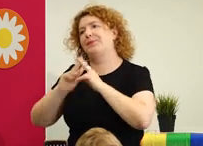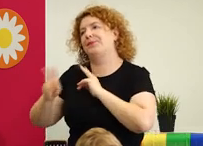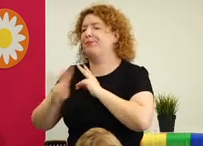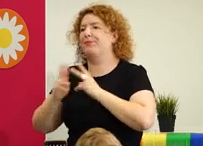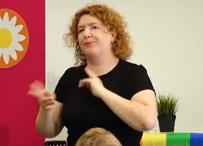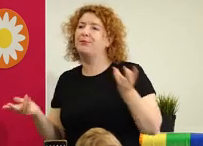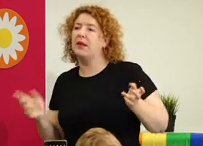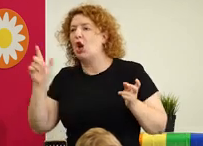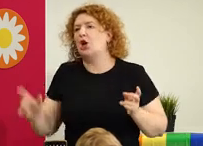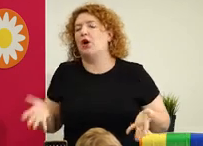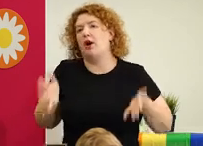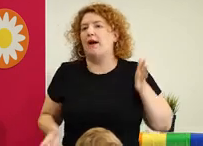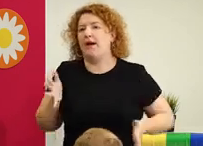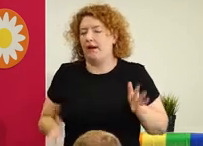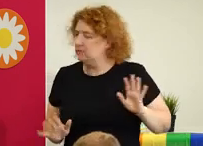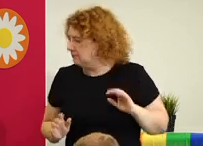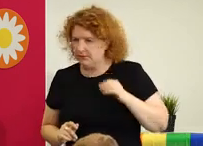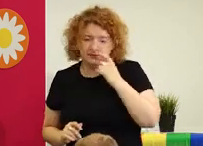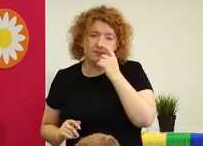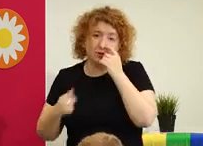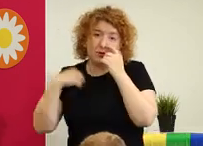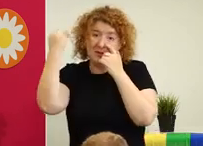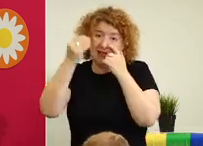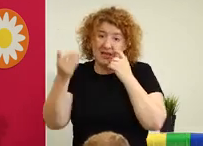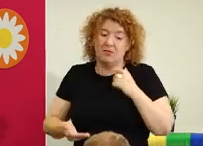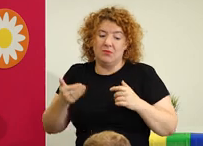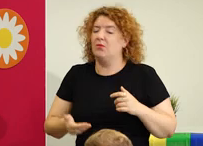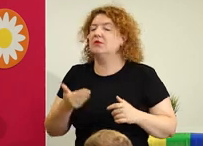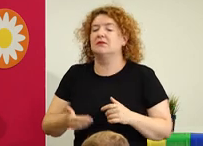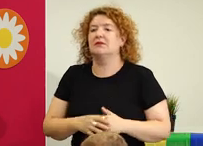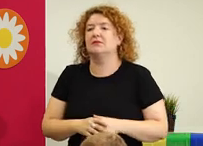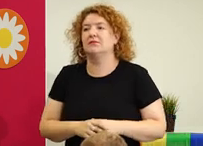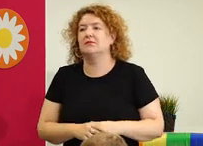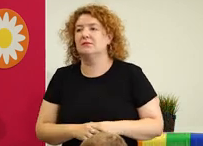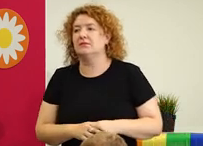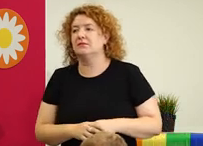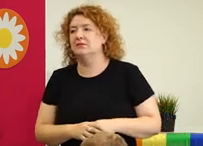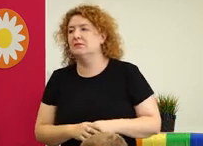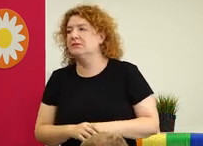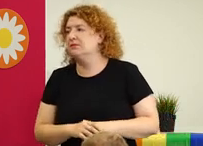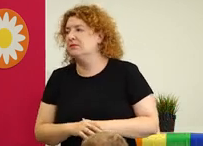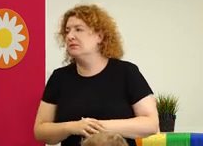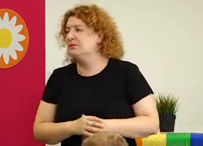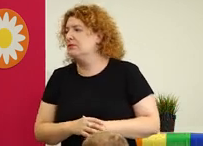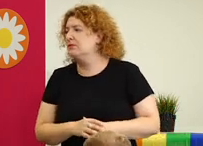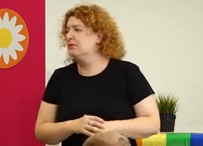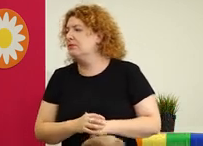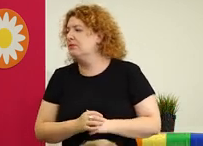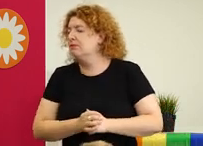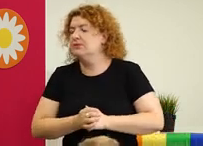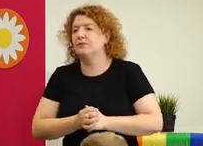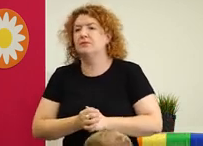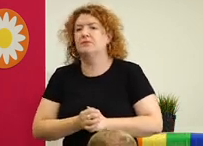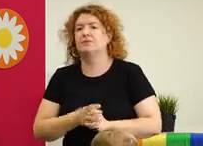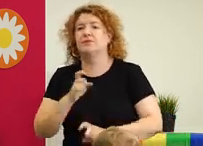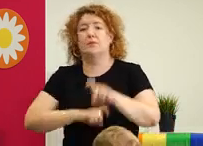no está, ¿no? Creo que eso es muy importante mencionarlo y enfocar sobre ello, ¿no? Porque